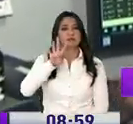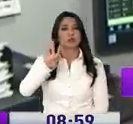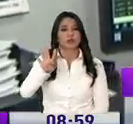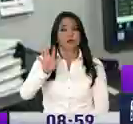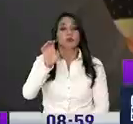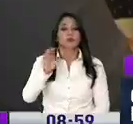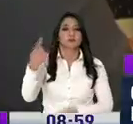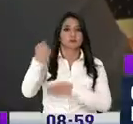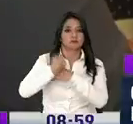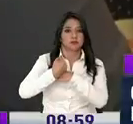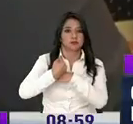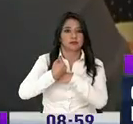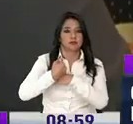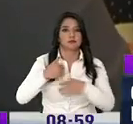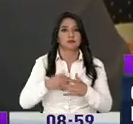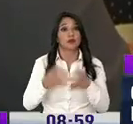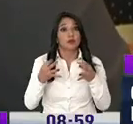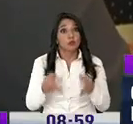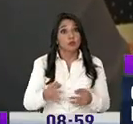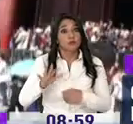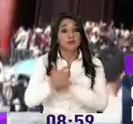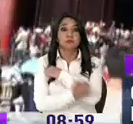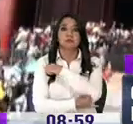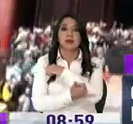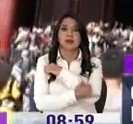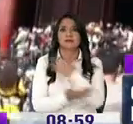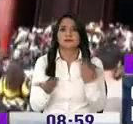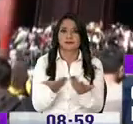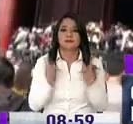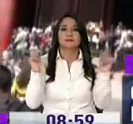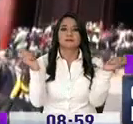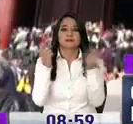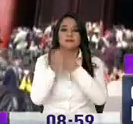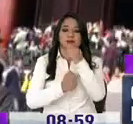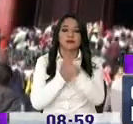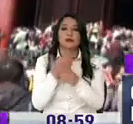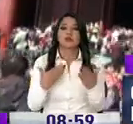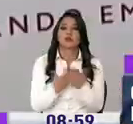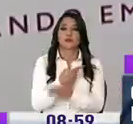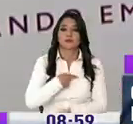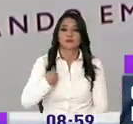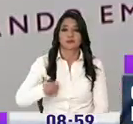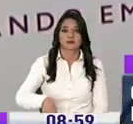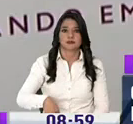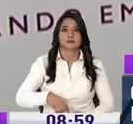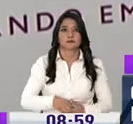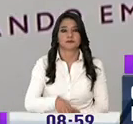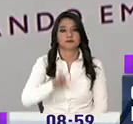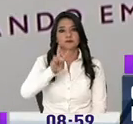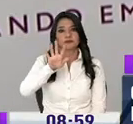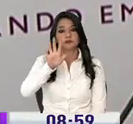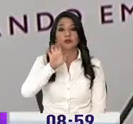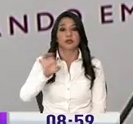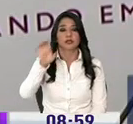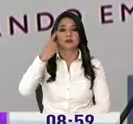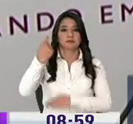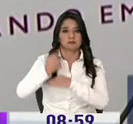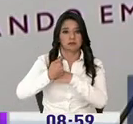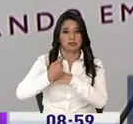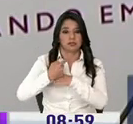24 de enero, justo cuando en ese país pretendían celebrar el Año Nuevo Chino. El 25 de enero se tomó medidas de